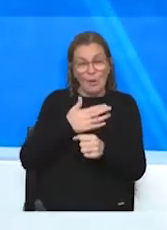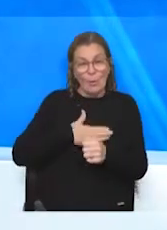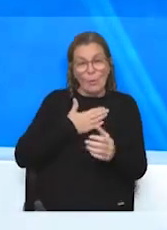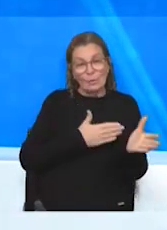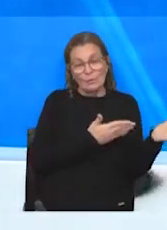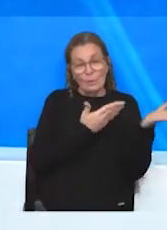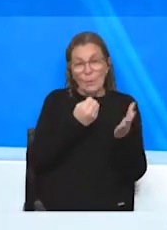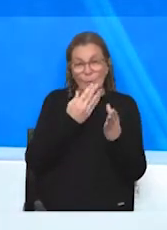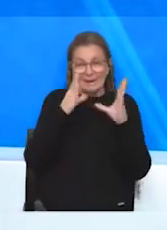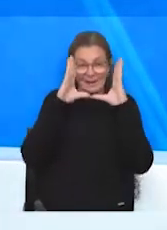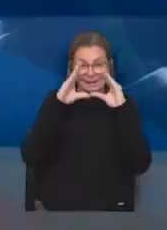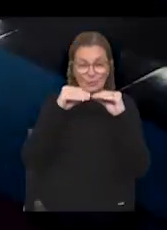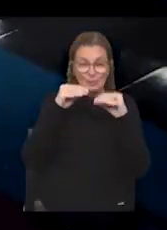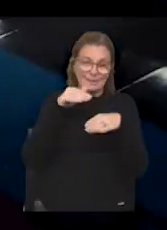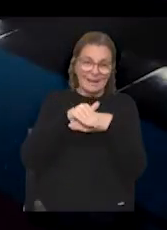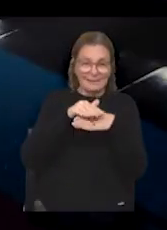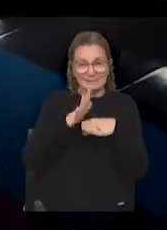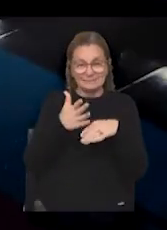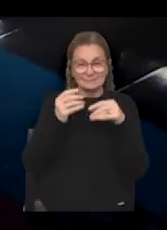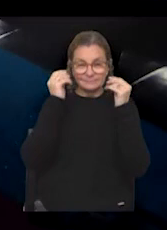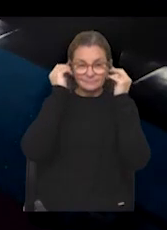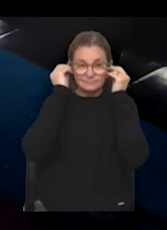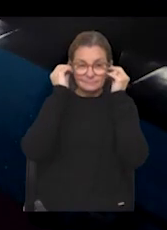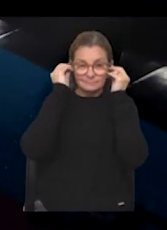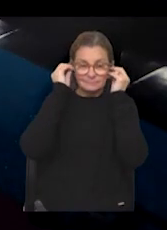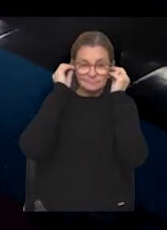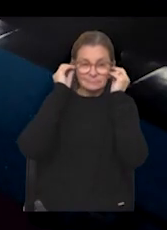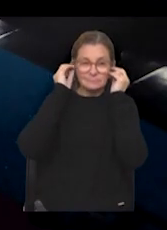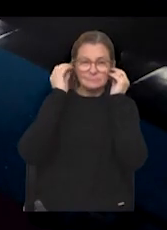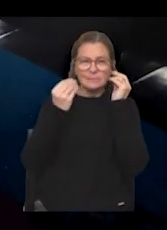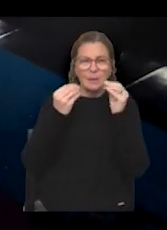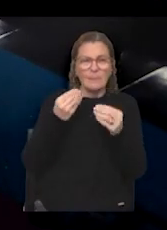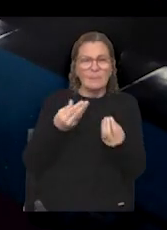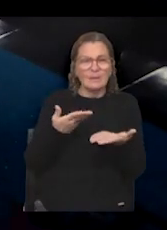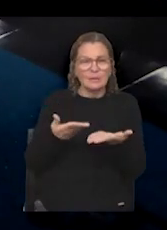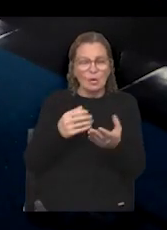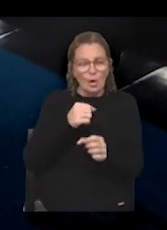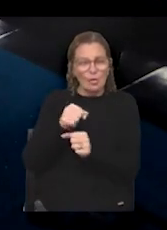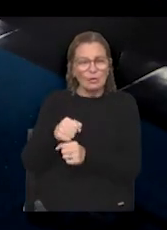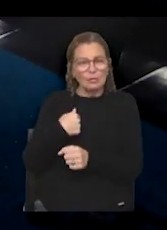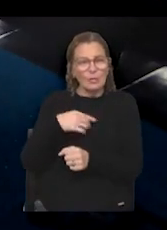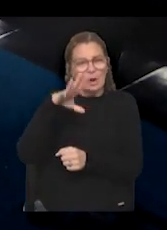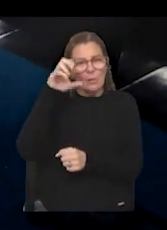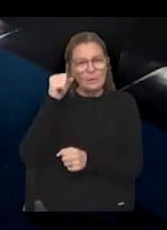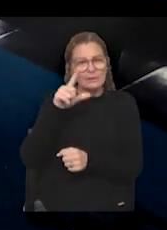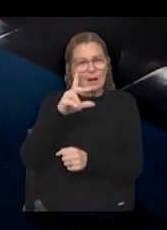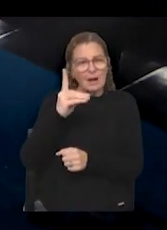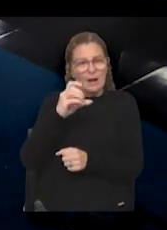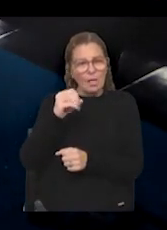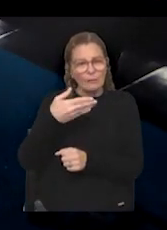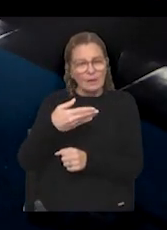buenas Buenas tardes noches bueno ya vamos a hablar un poquito de qué está pasando hoy con las hoyas Pero cómo toman esto ustedes yo recuerdo haber hablado contigo en lado B acá